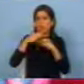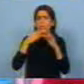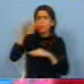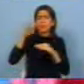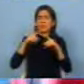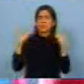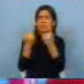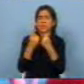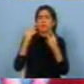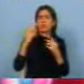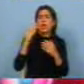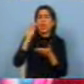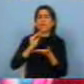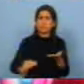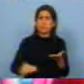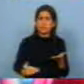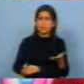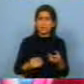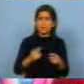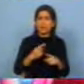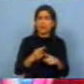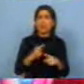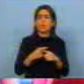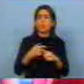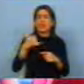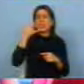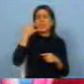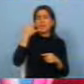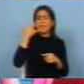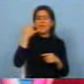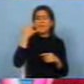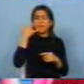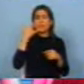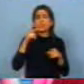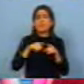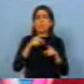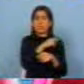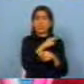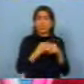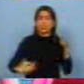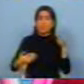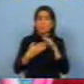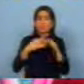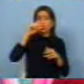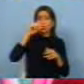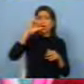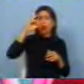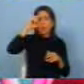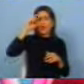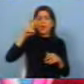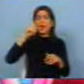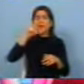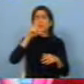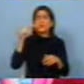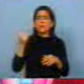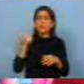había una reunión, por conferencia, por teléfono, con Pablo Codevila. Entonces ya se mete en la conversación, le pide trabajo a Codevila,